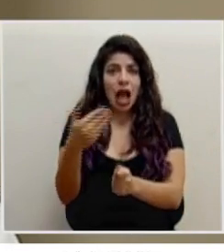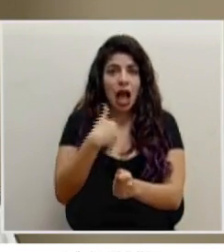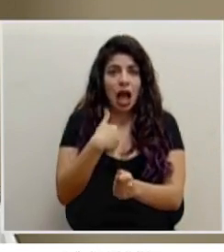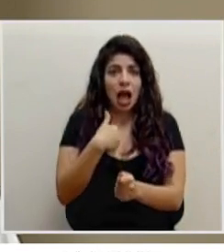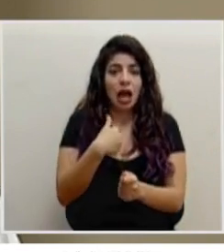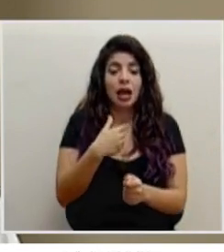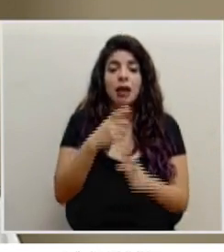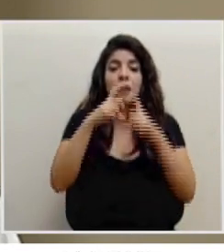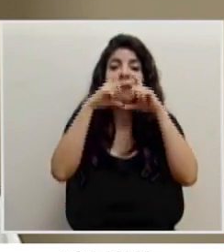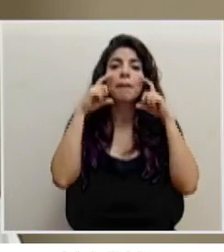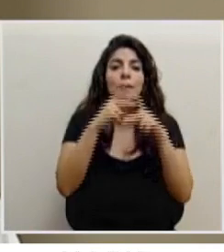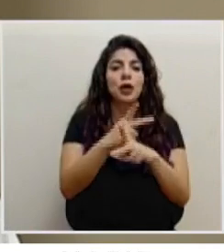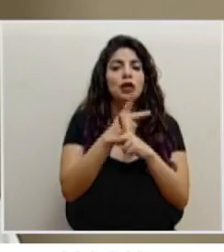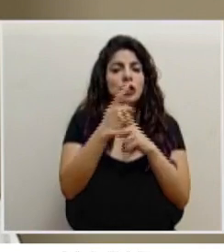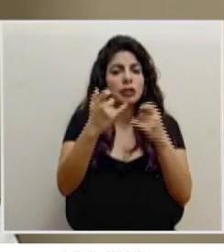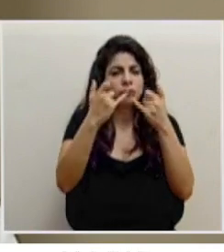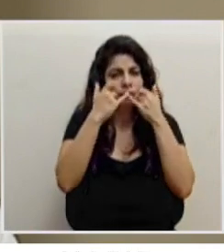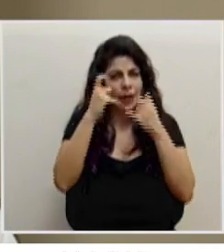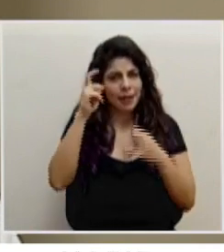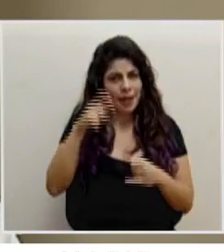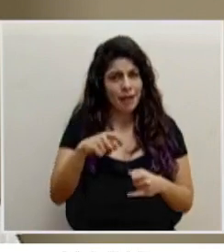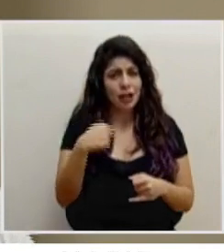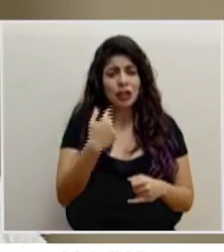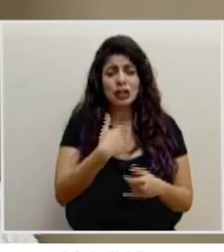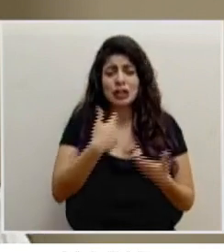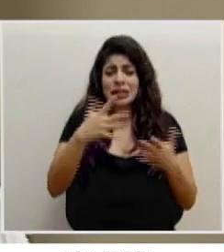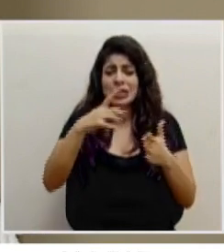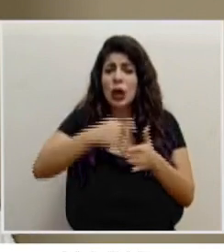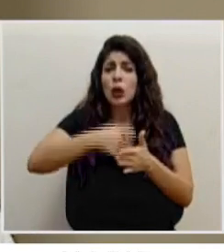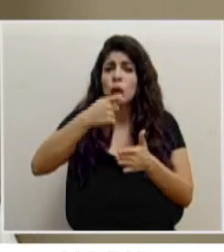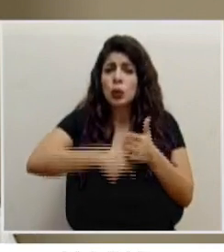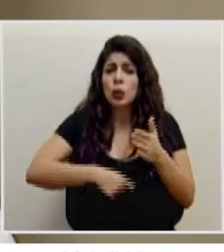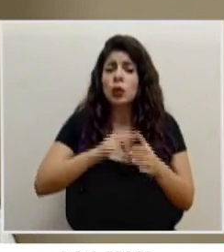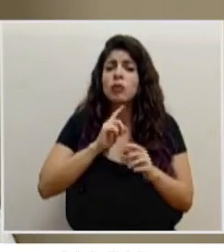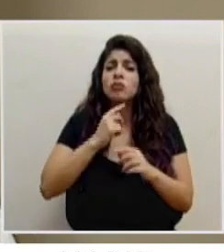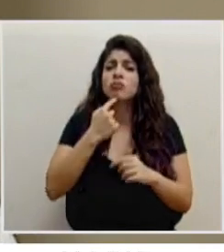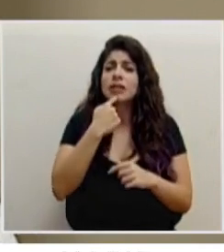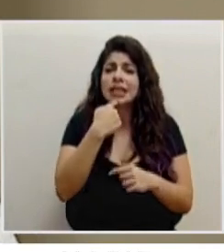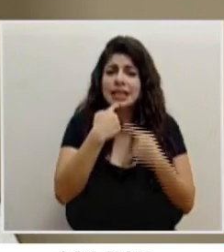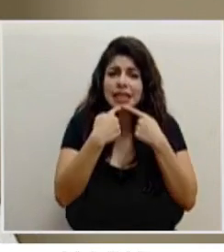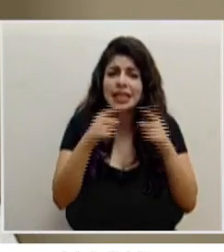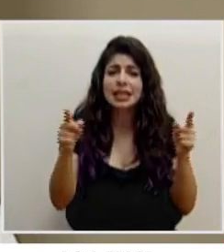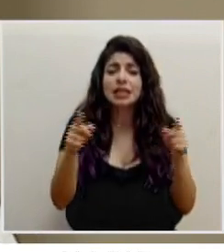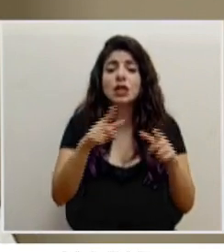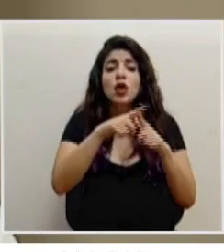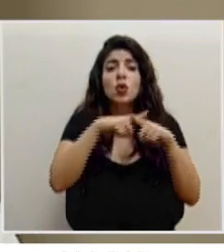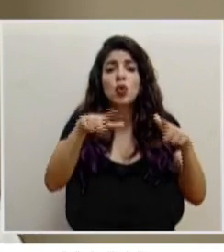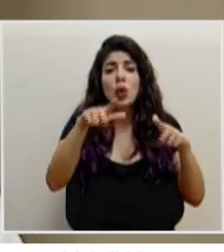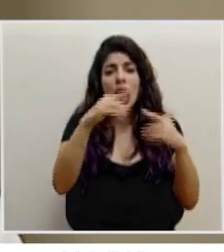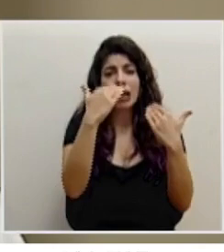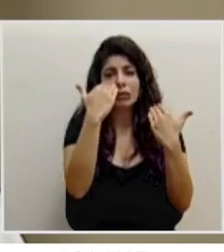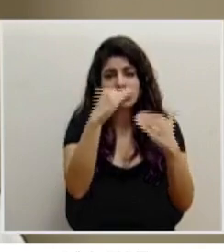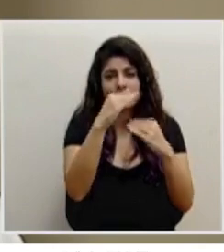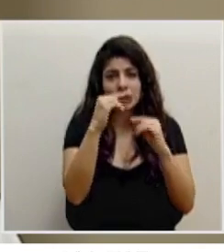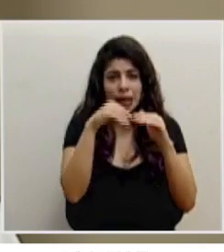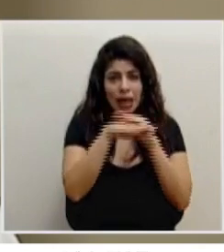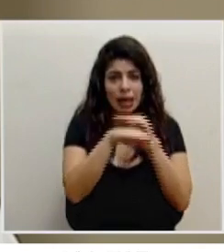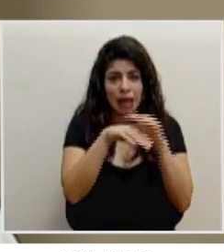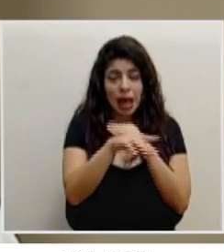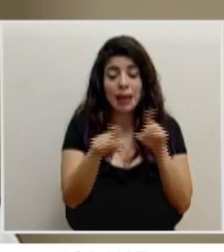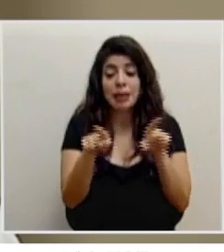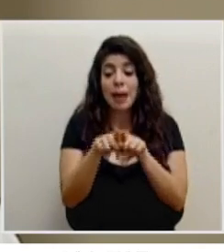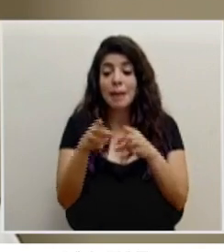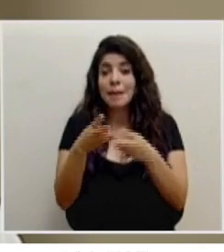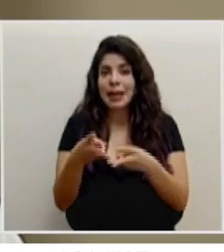protección hay que utilizarlo, hemos sido muy estrictos en mantener el aforo de todas las instalaciones y sobre todo los